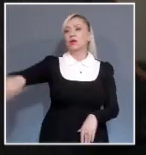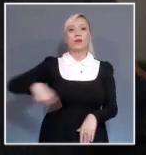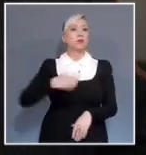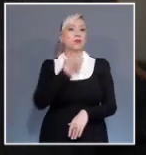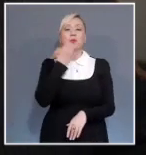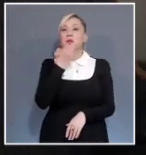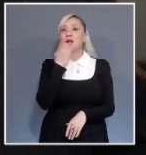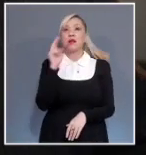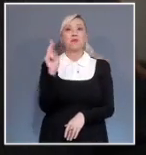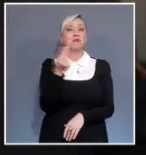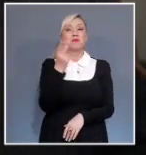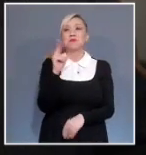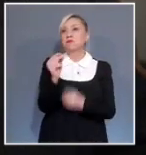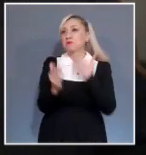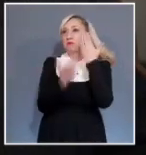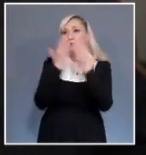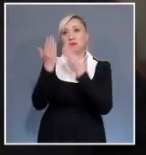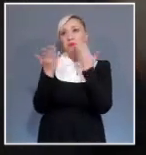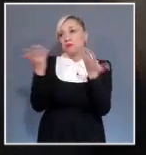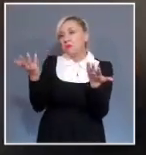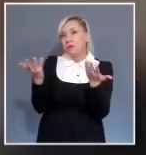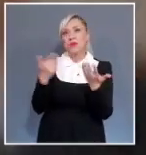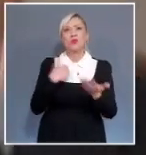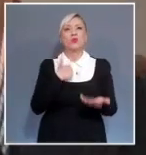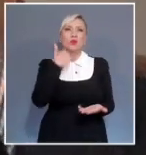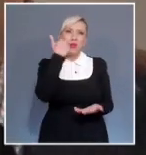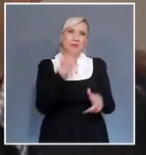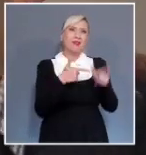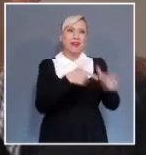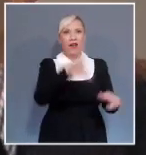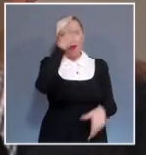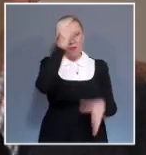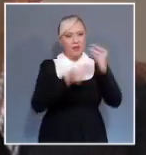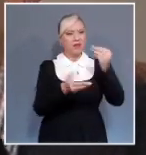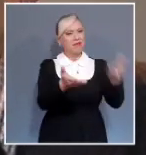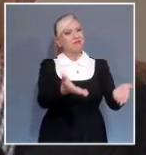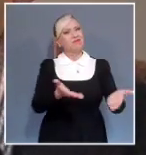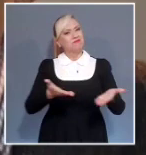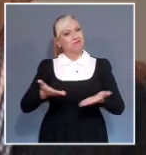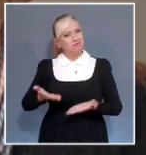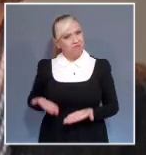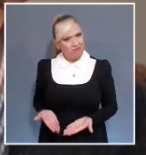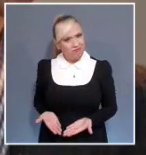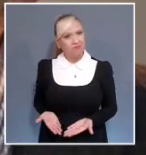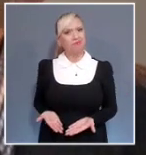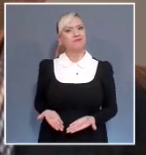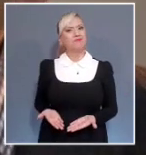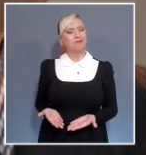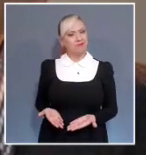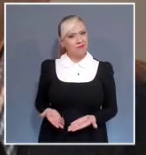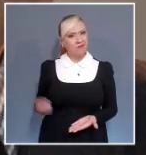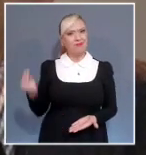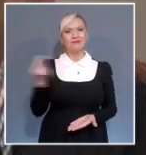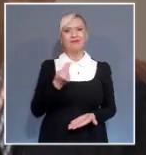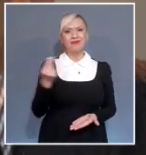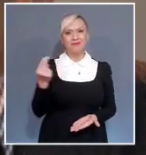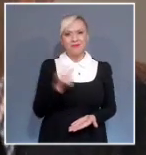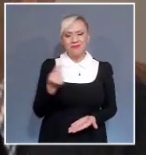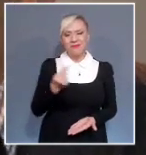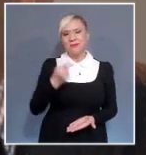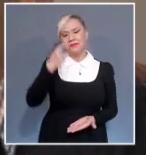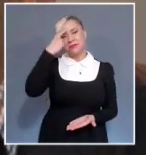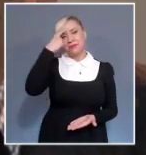para la gente que quiera seguir aprendiendo. Y una idea, digamos, se puede decir un poco ilustrada,